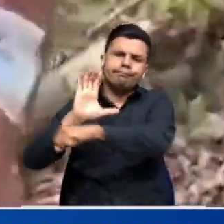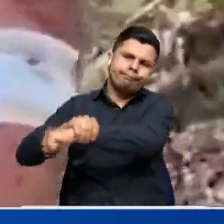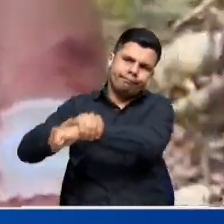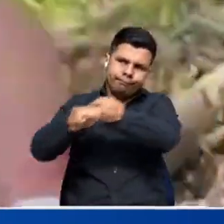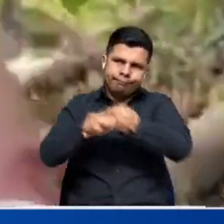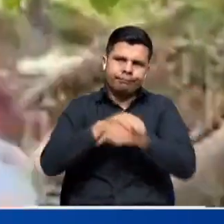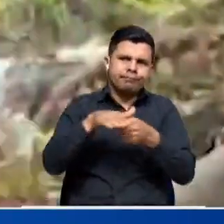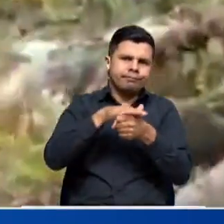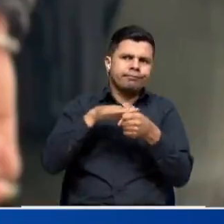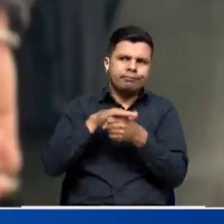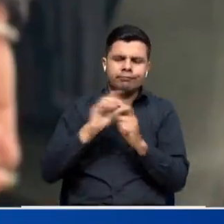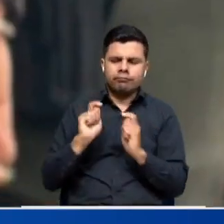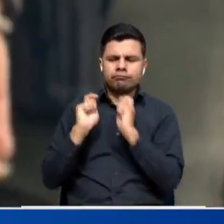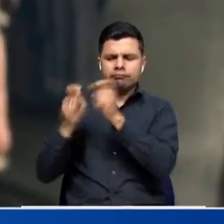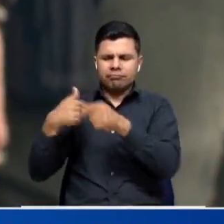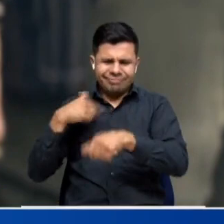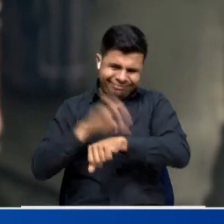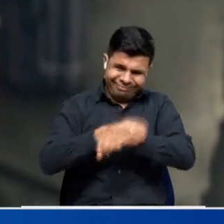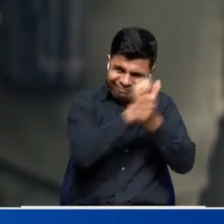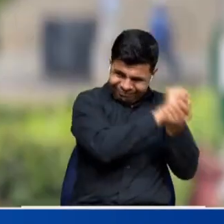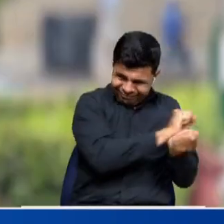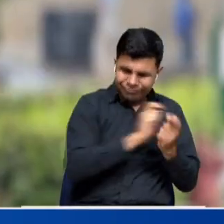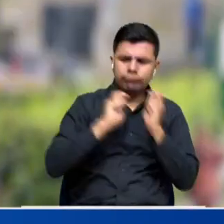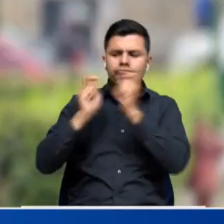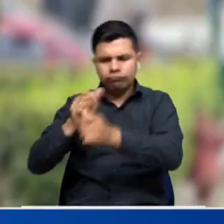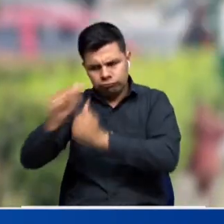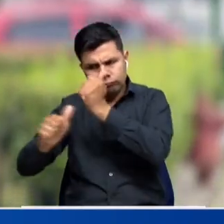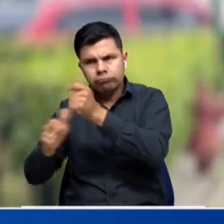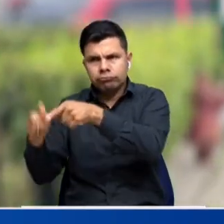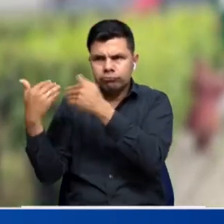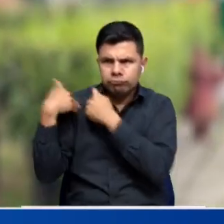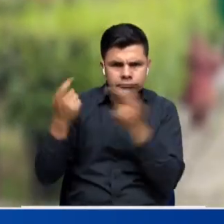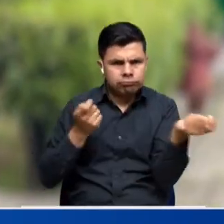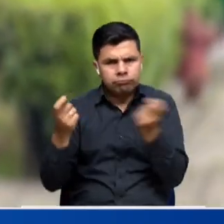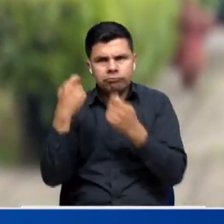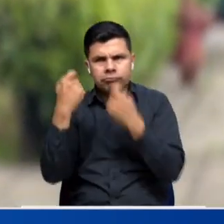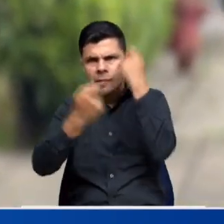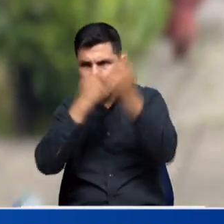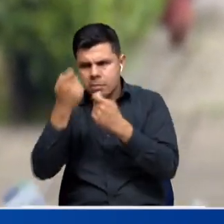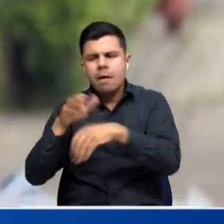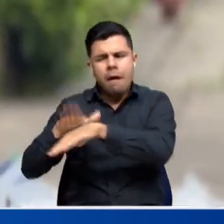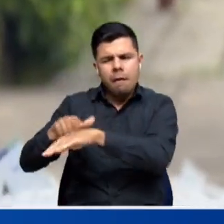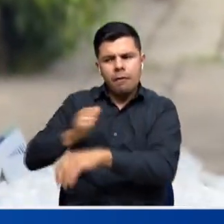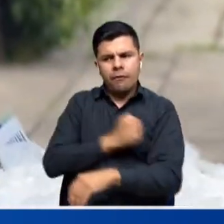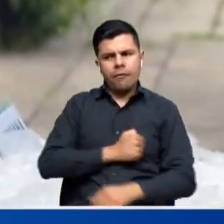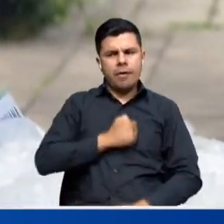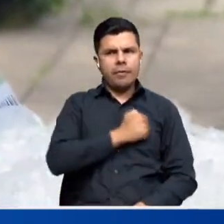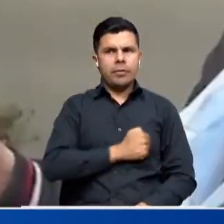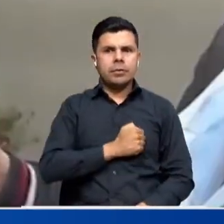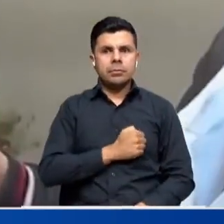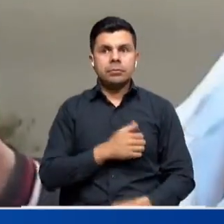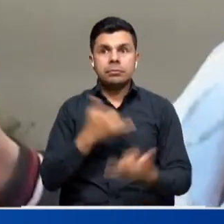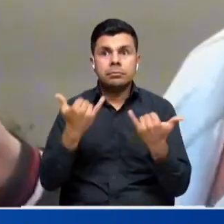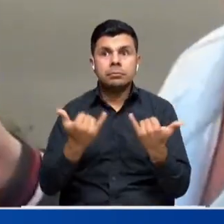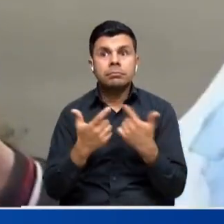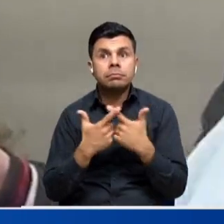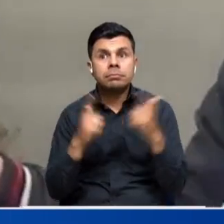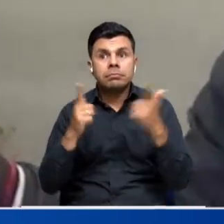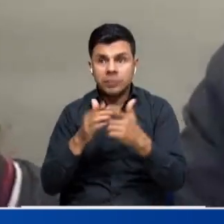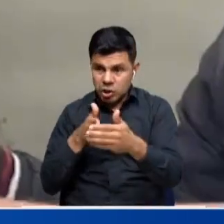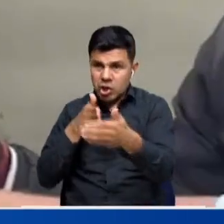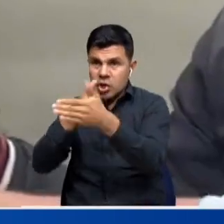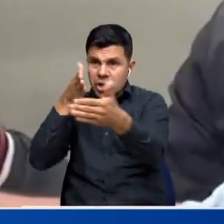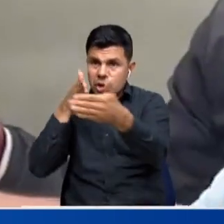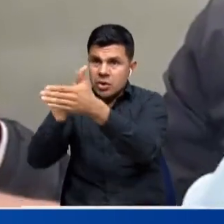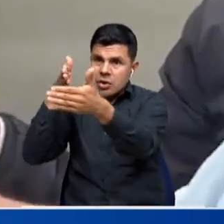seguridad del barrio San Rafael en Bucaramanga y el dominio de las ollas de microtráfico. Es un resultado muy importante porque se afectan las rectas criminales, estos